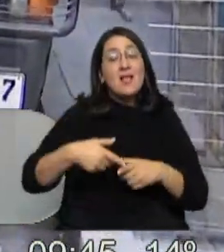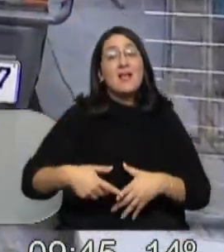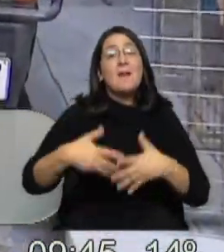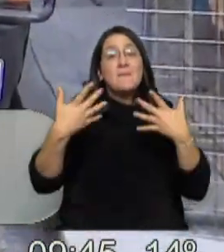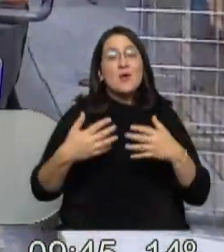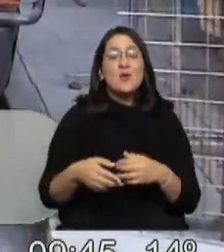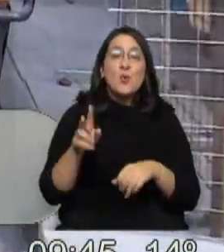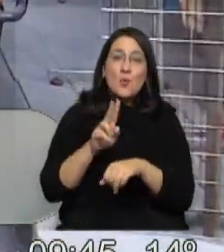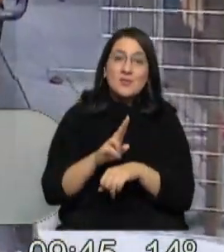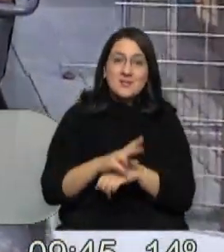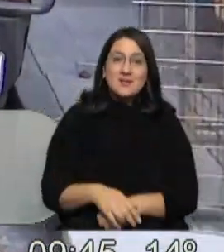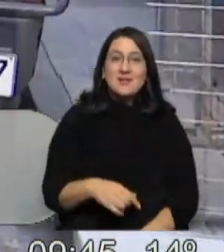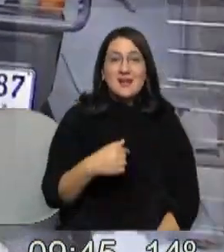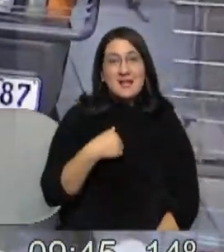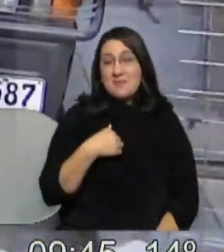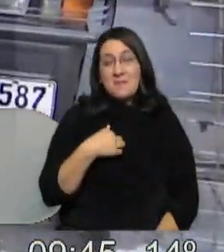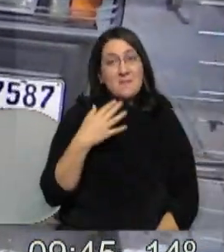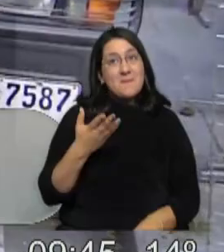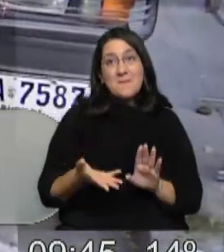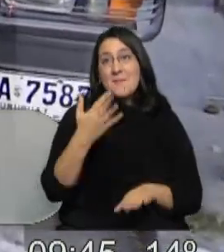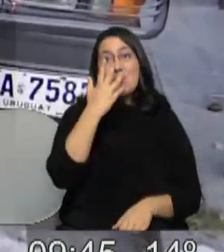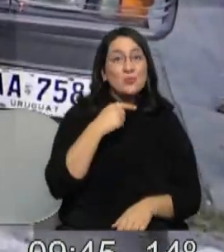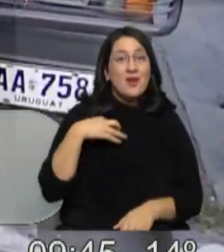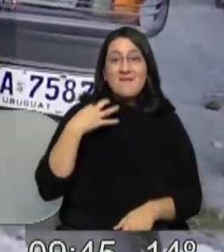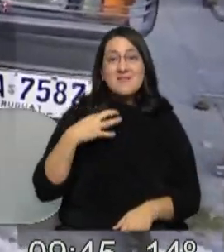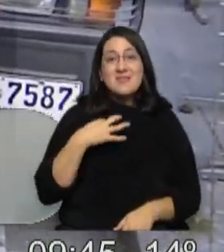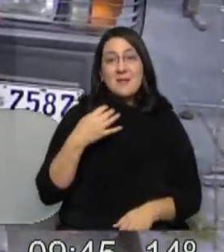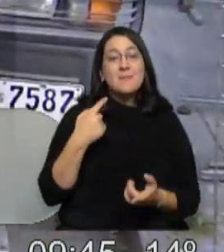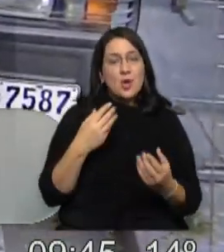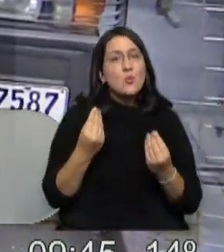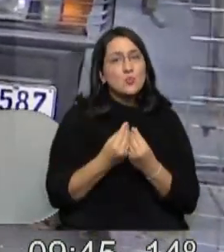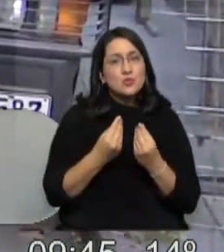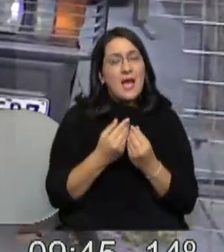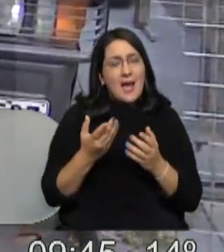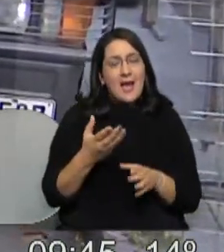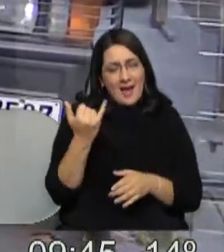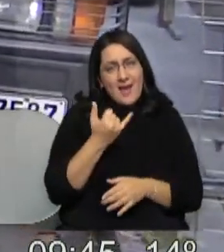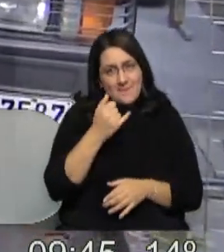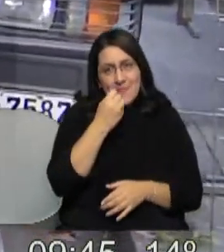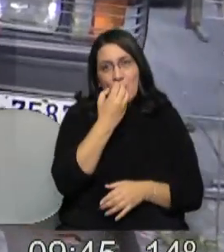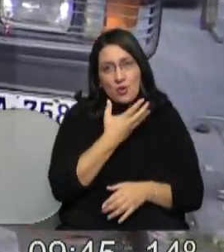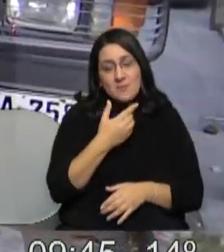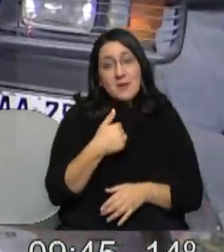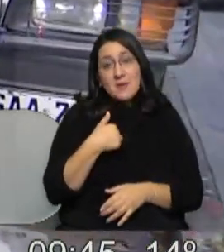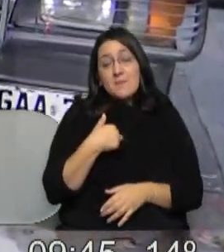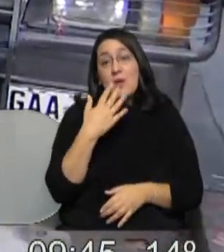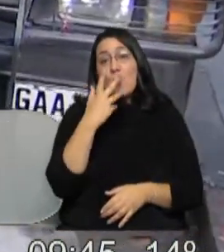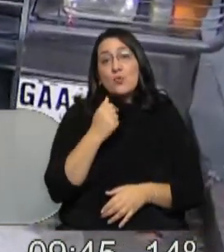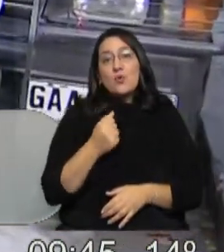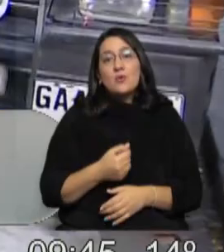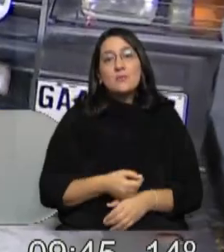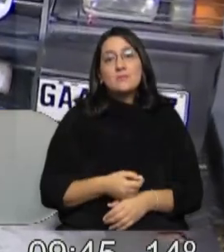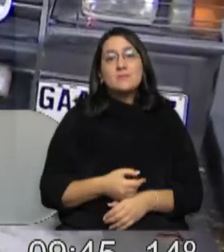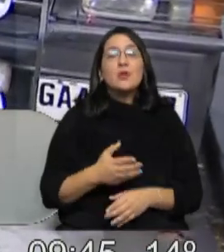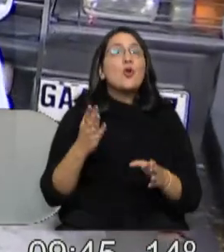recomendó. Cuídese, buen día. A mí más me gustó la vida, ya que es una de las mejores. Pero hay mejores, ¿no? Hay mejores, ¿no? ¿Le vamos a nombrar?